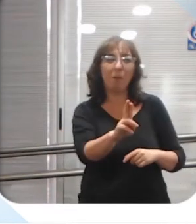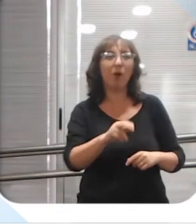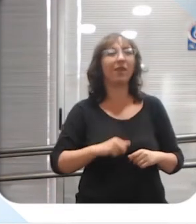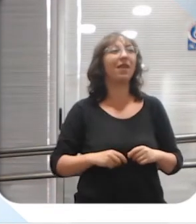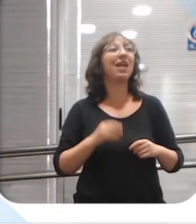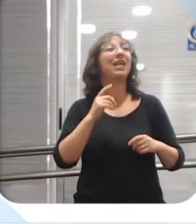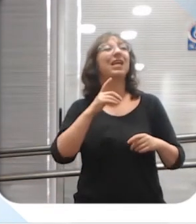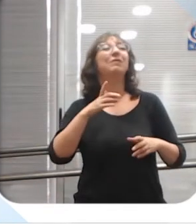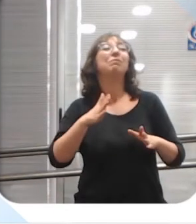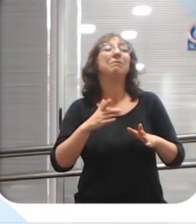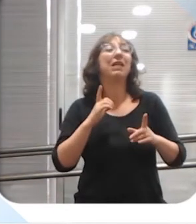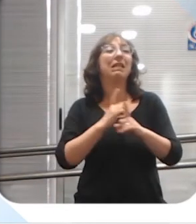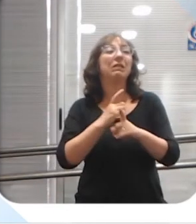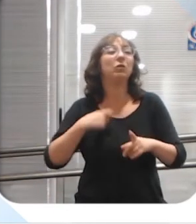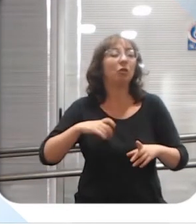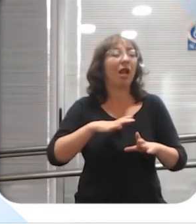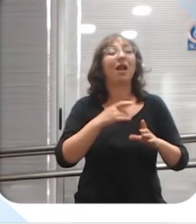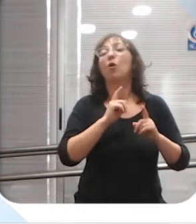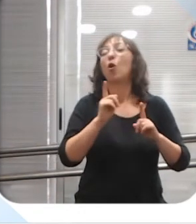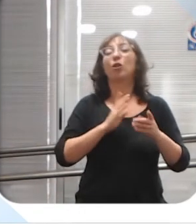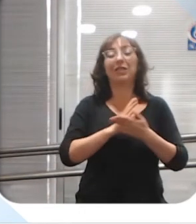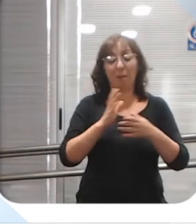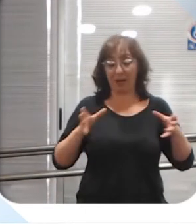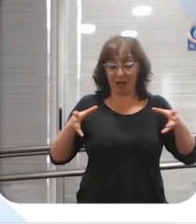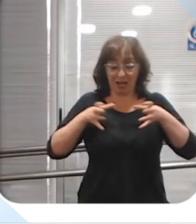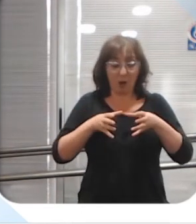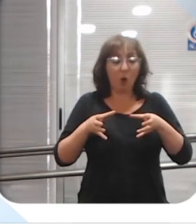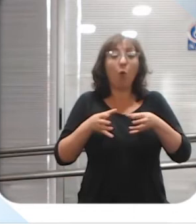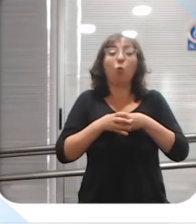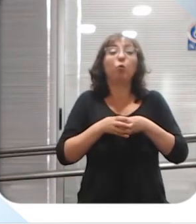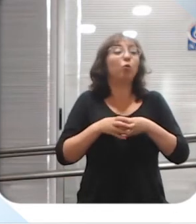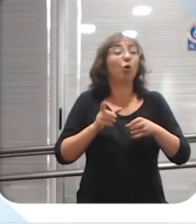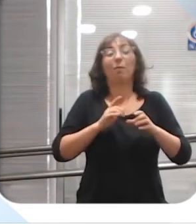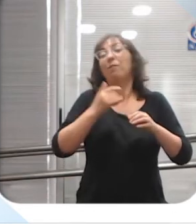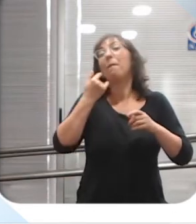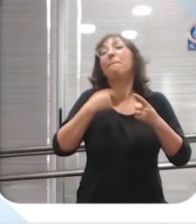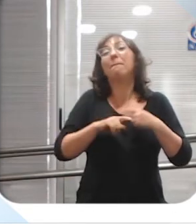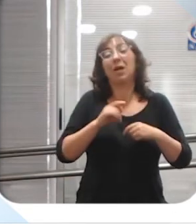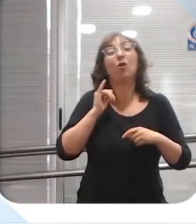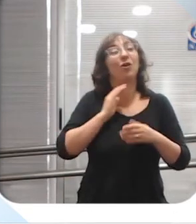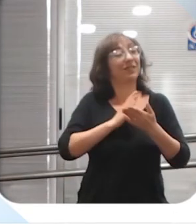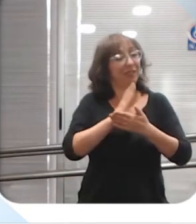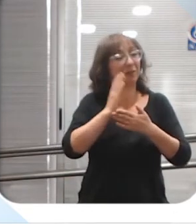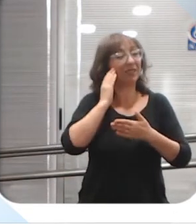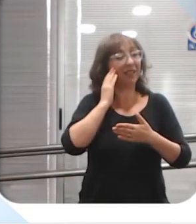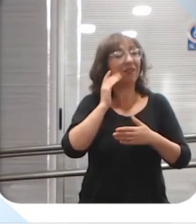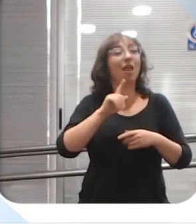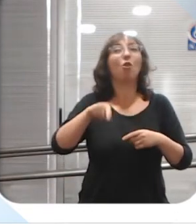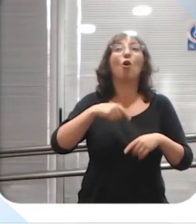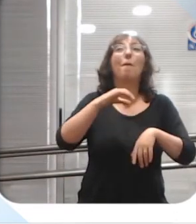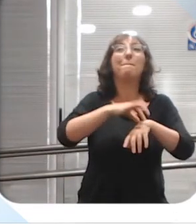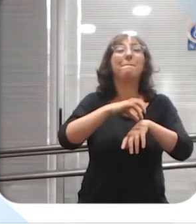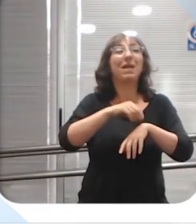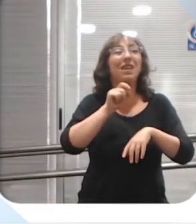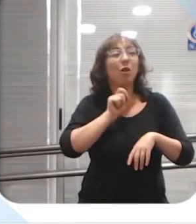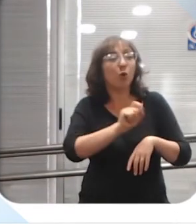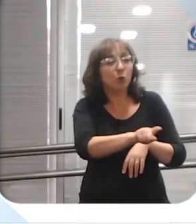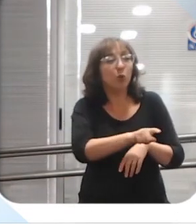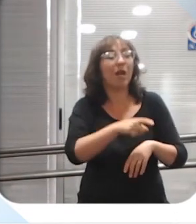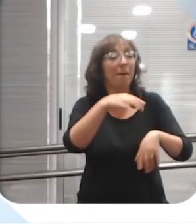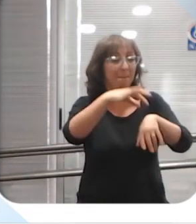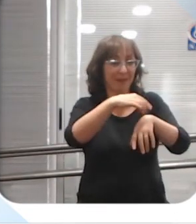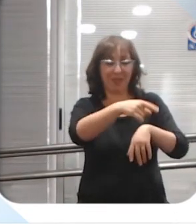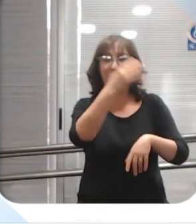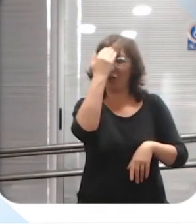No siempre tenemos la suerte de tener el equipo ahí junto y a mano, pero siempre sabemos dónde está el médico tratante. El médico